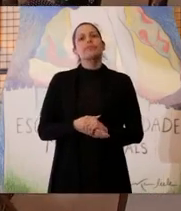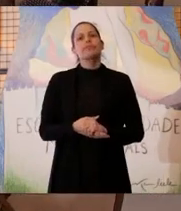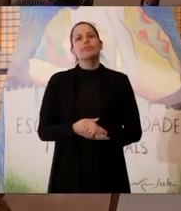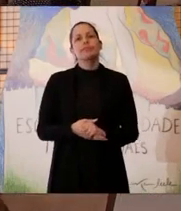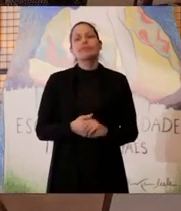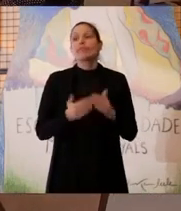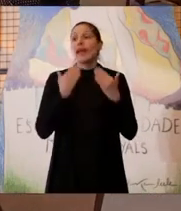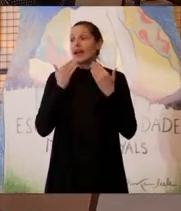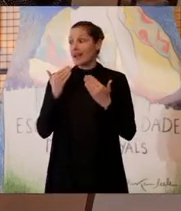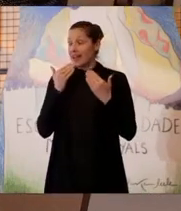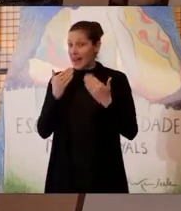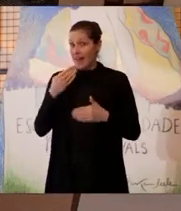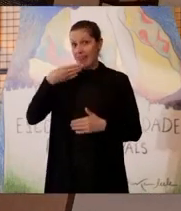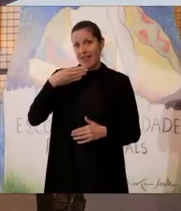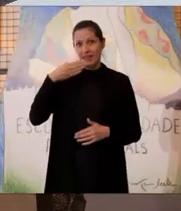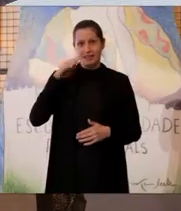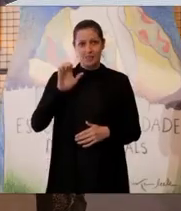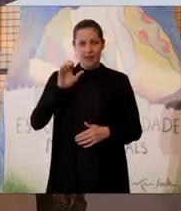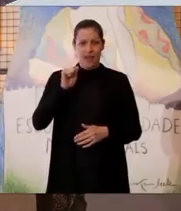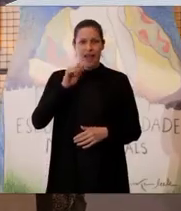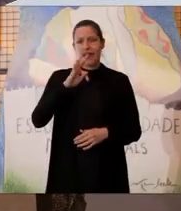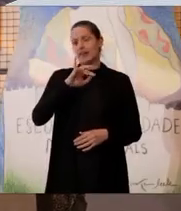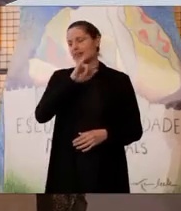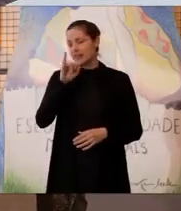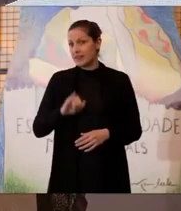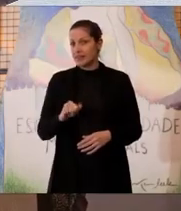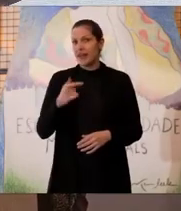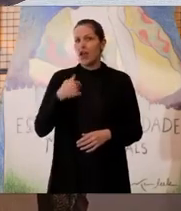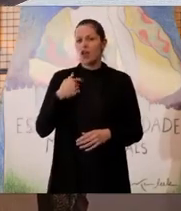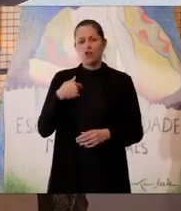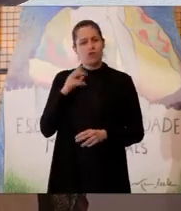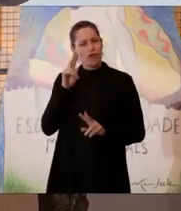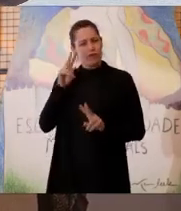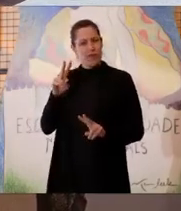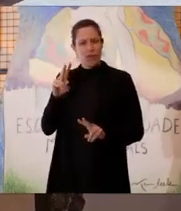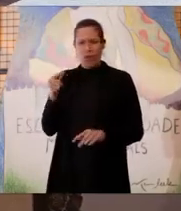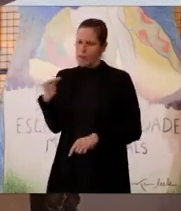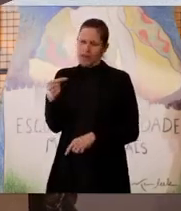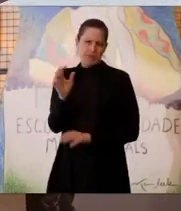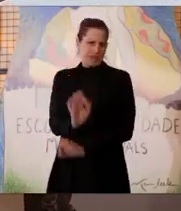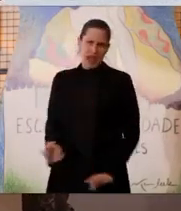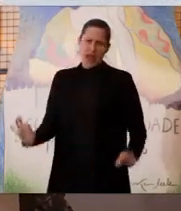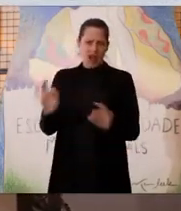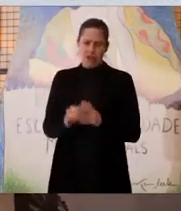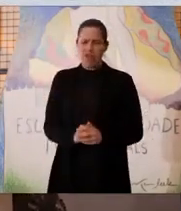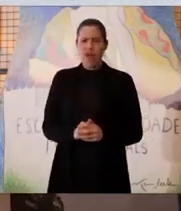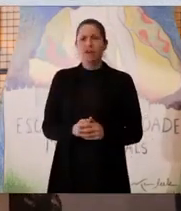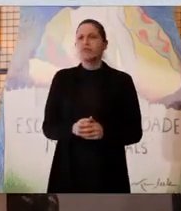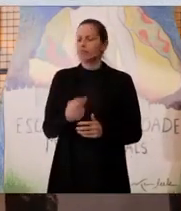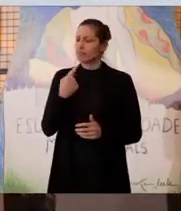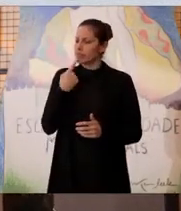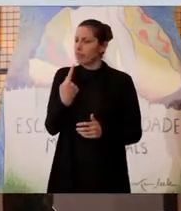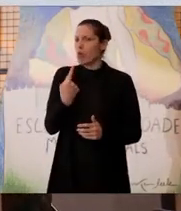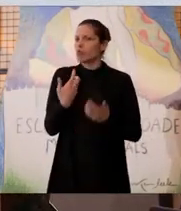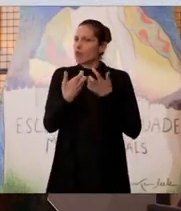Muchísimas gracias Beatriz yo no te considero una mujer pesimista ni una luchadora pesimista en absoluto nos quedamos con esa lucha por el poder